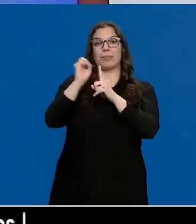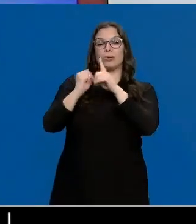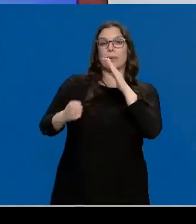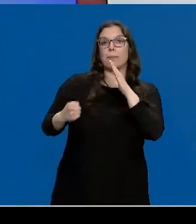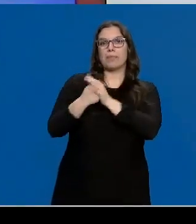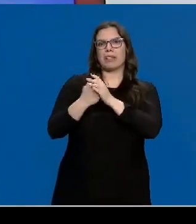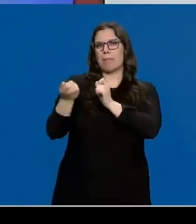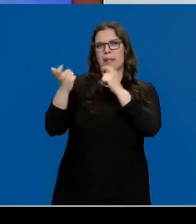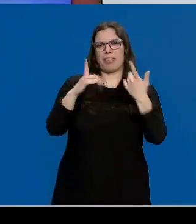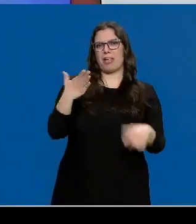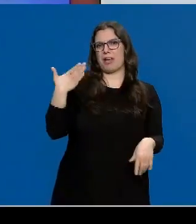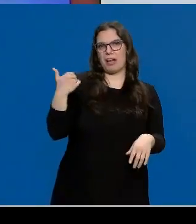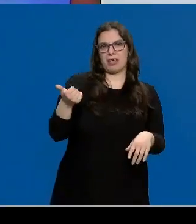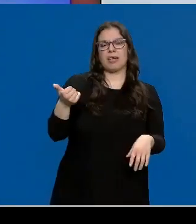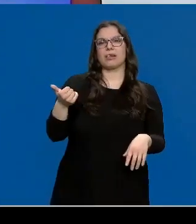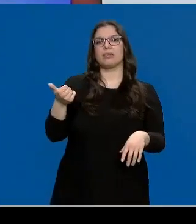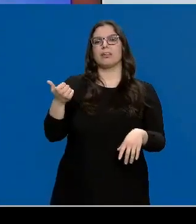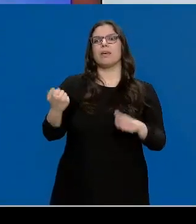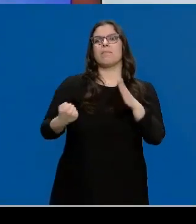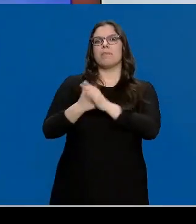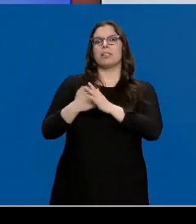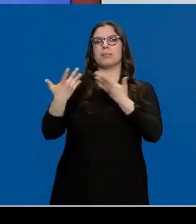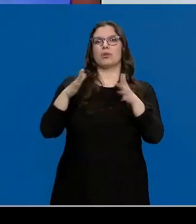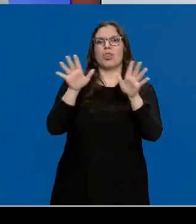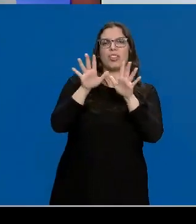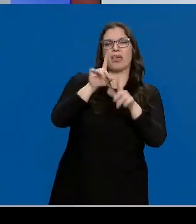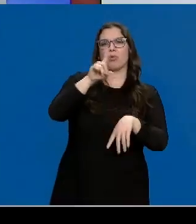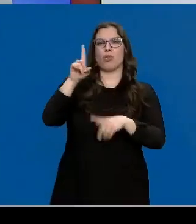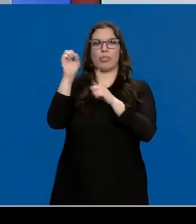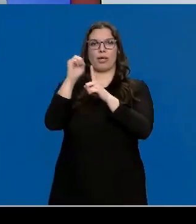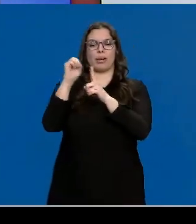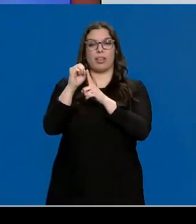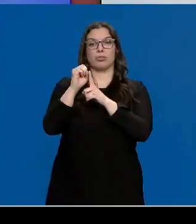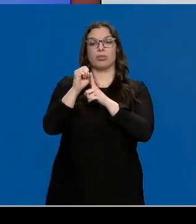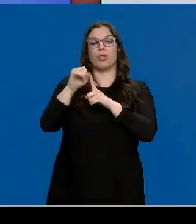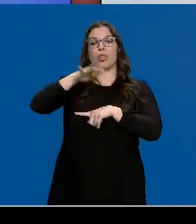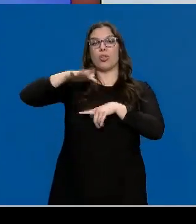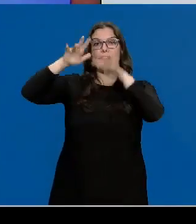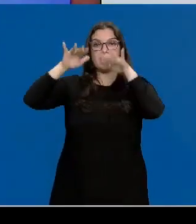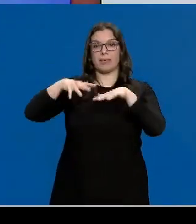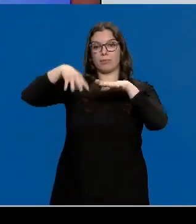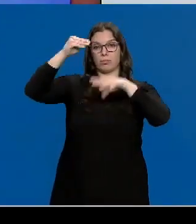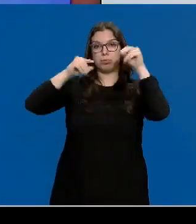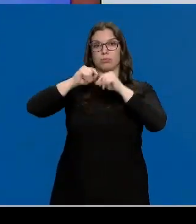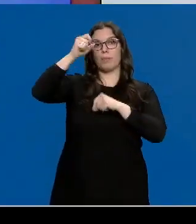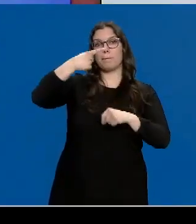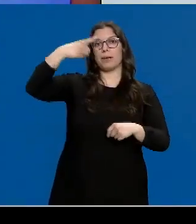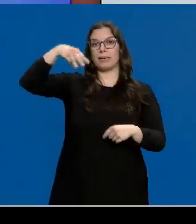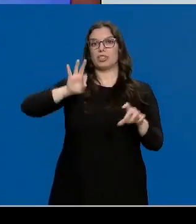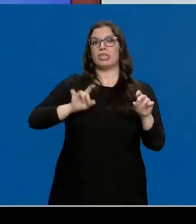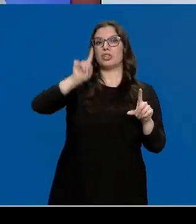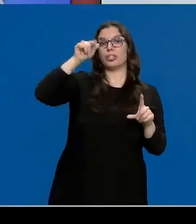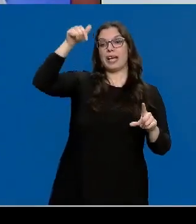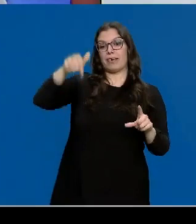muy similares a las de ayer, con esas máximas alrededor de los 10 o 11 grados y con una cota de nieve que estará sobre los 1000 metros en puntos del norte y entre